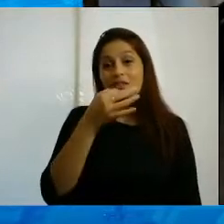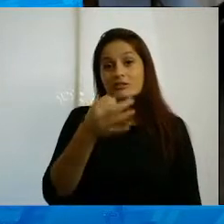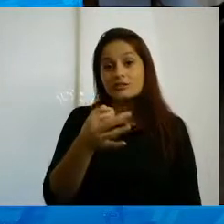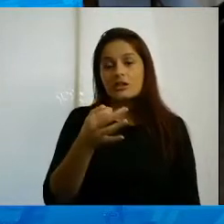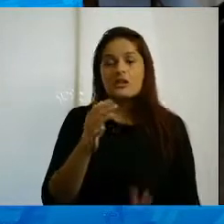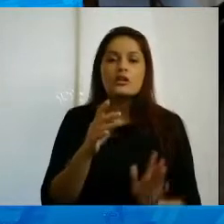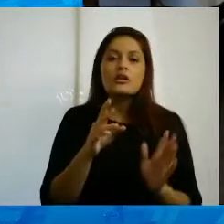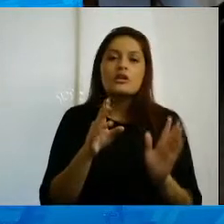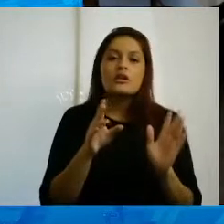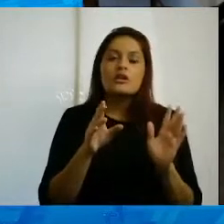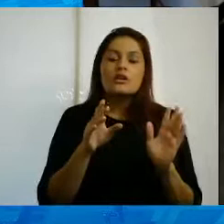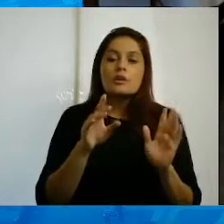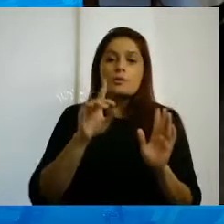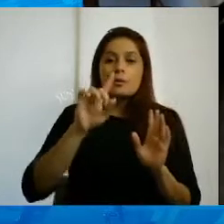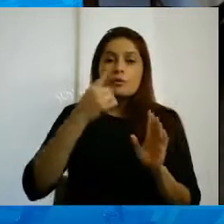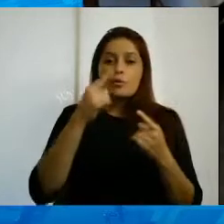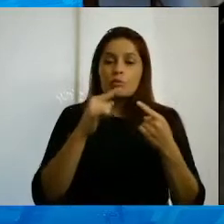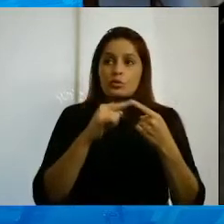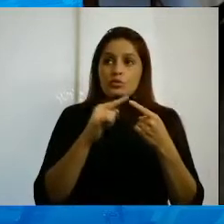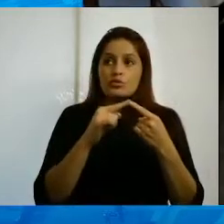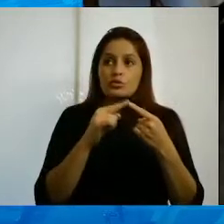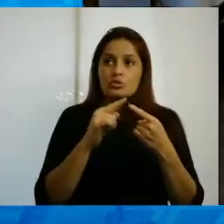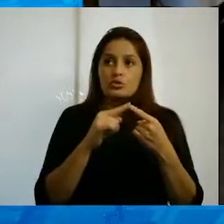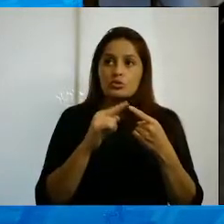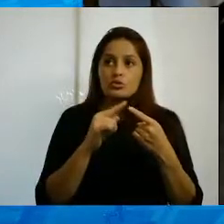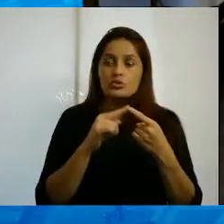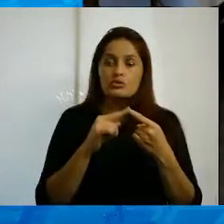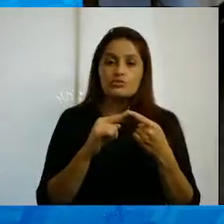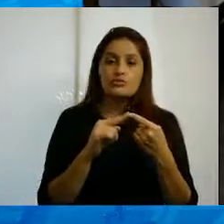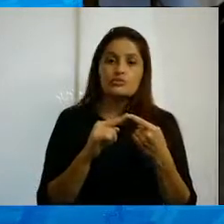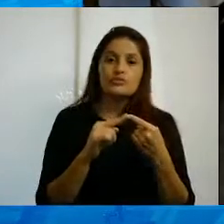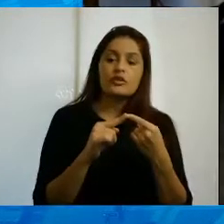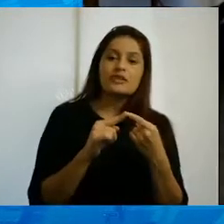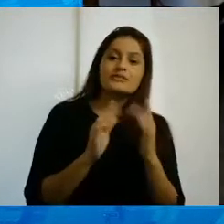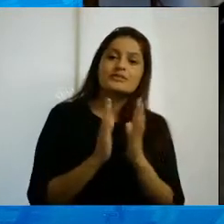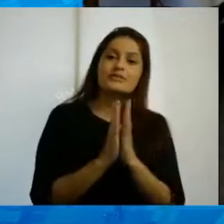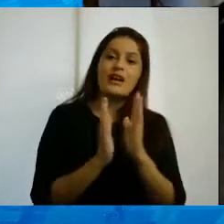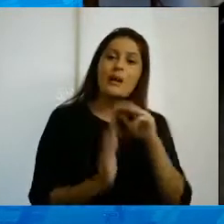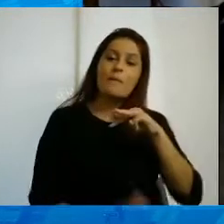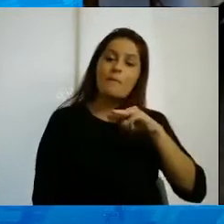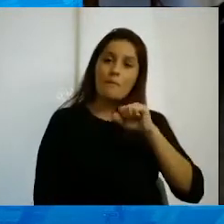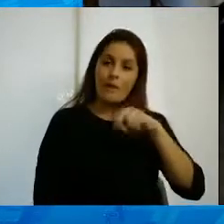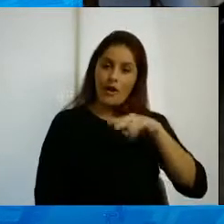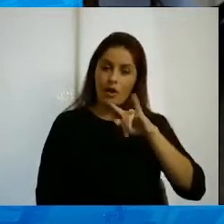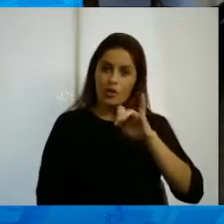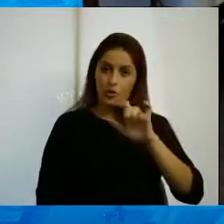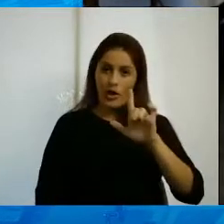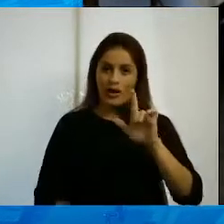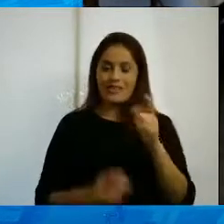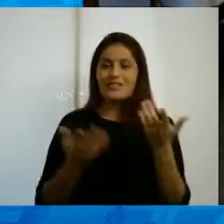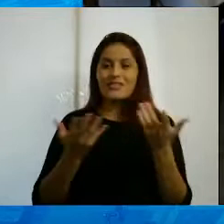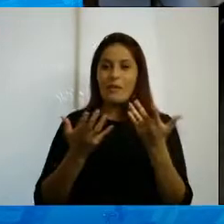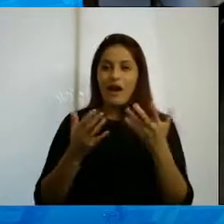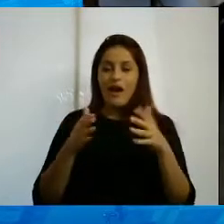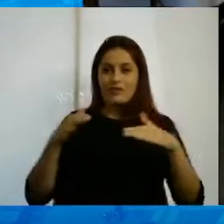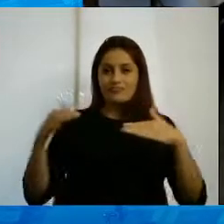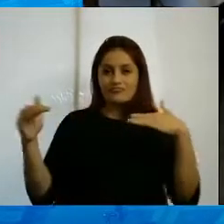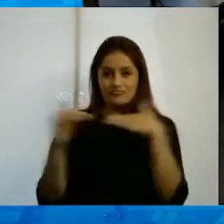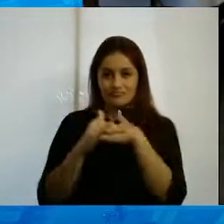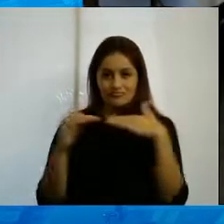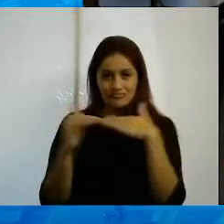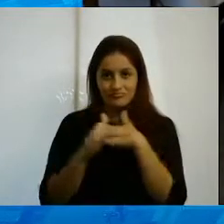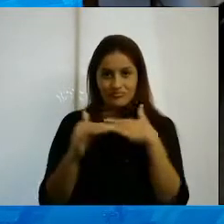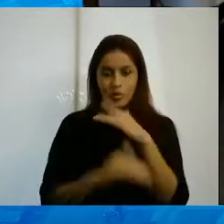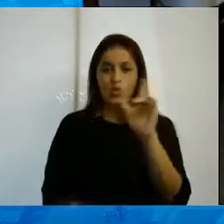diferente. El primer punto es en relación, probablemente los vecinos de San Manuel lo van a considerar, que es con el caos en tránsito que se produjo